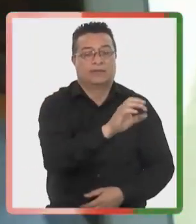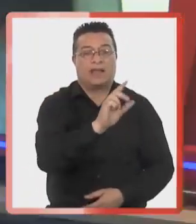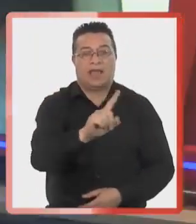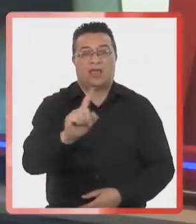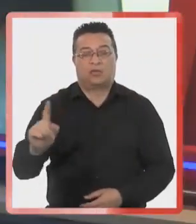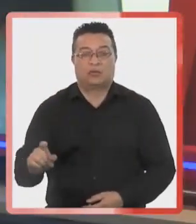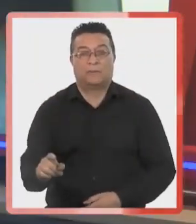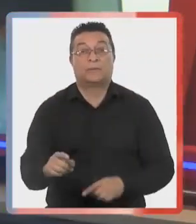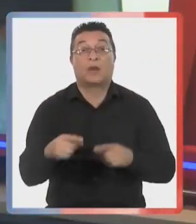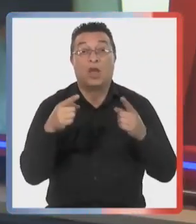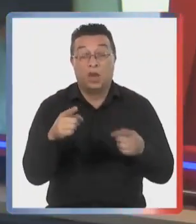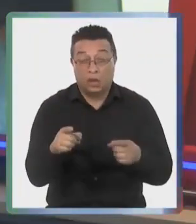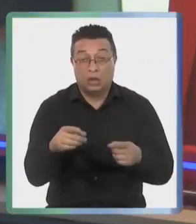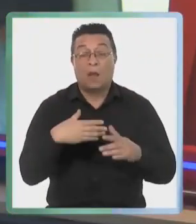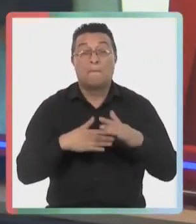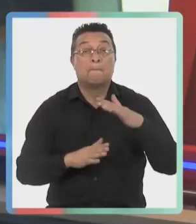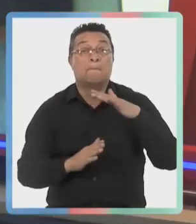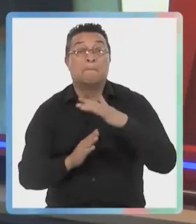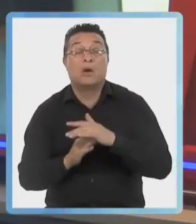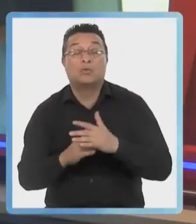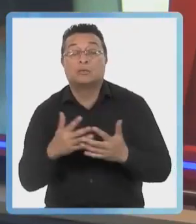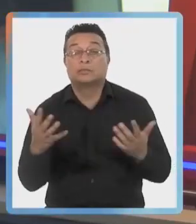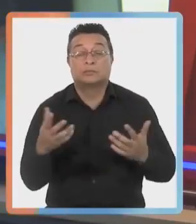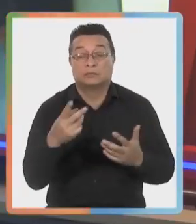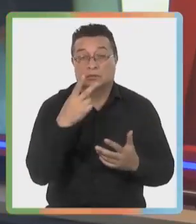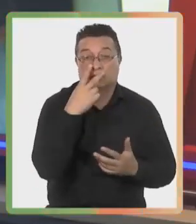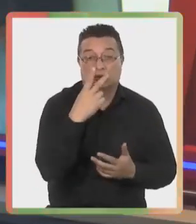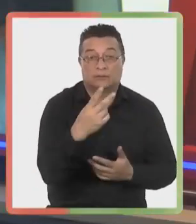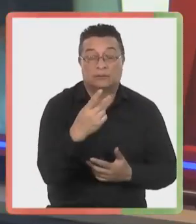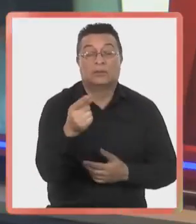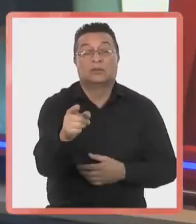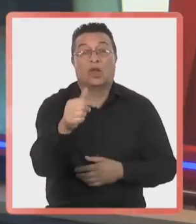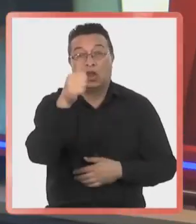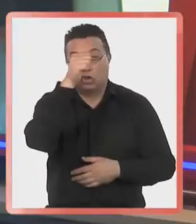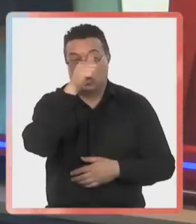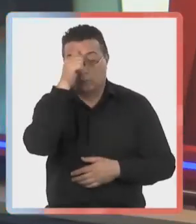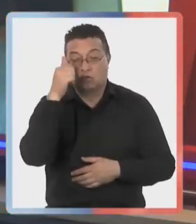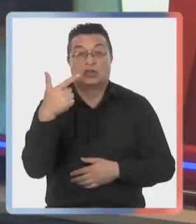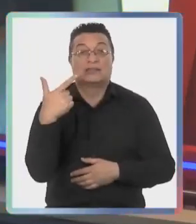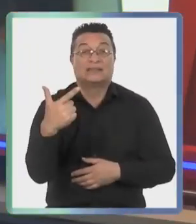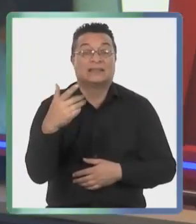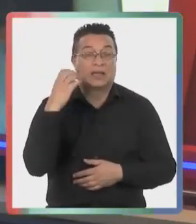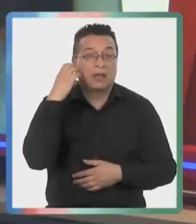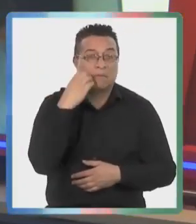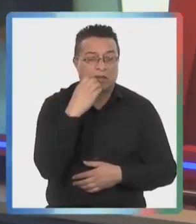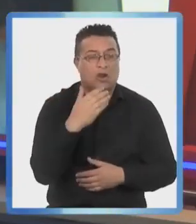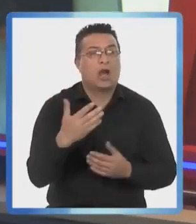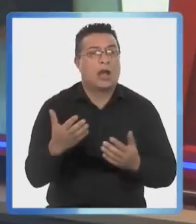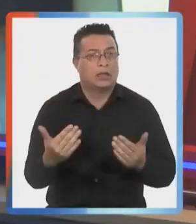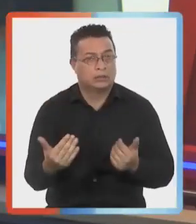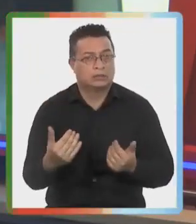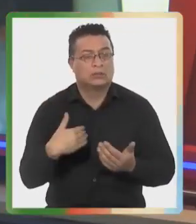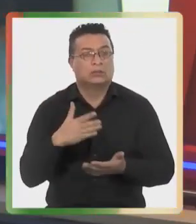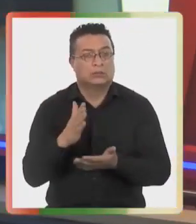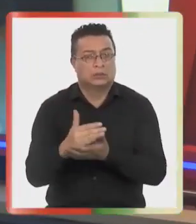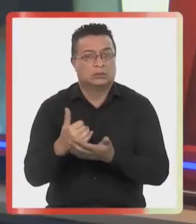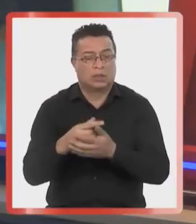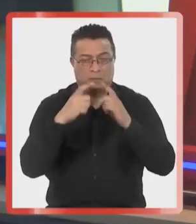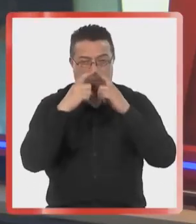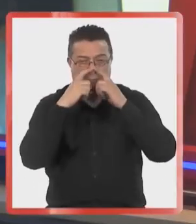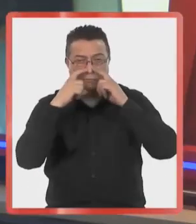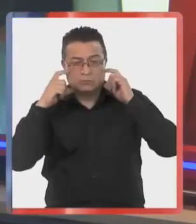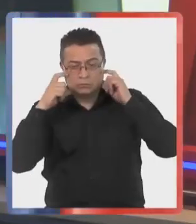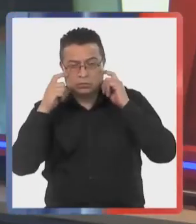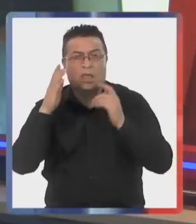una. Yo le estaba preguntando antes de la pausa, decíamos, a ver, el domingo 7 de mayo, ¿todavía serán necesarias las medidas anti-COVID,